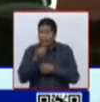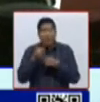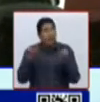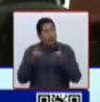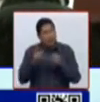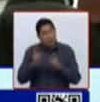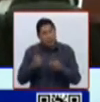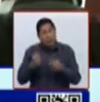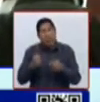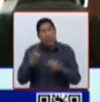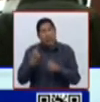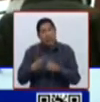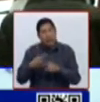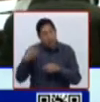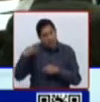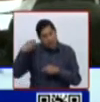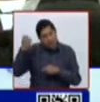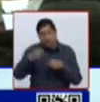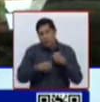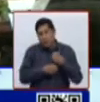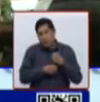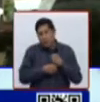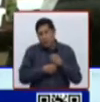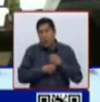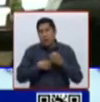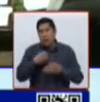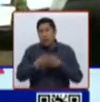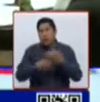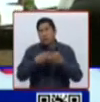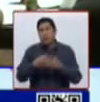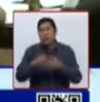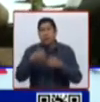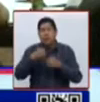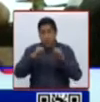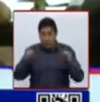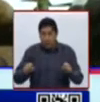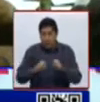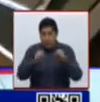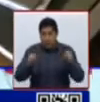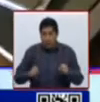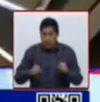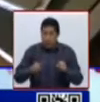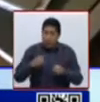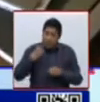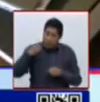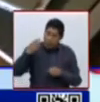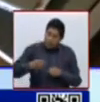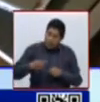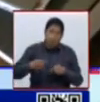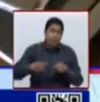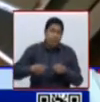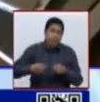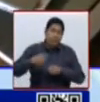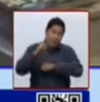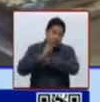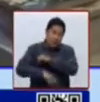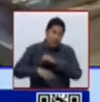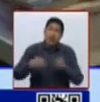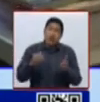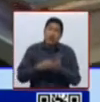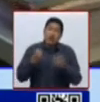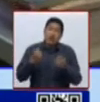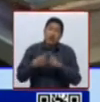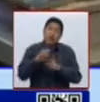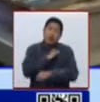los ex jefes militares y posteriormente se espera que el día sábado se dicte la sentencia contra estas ex autoridades de nuestro